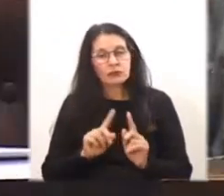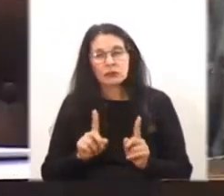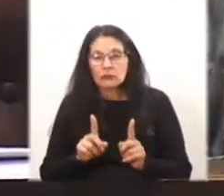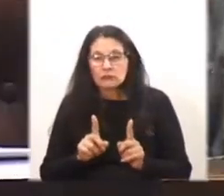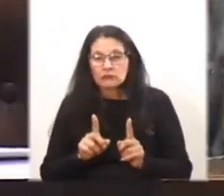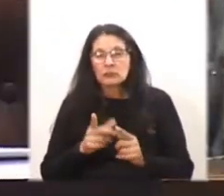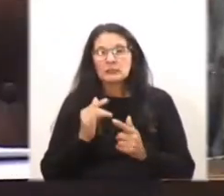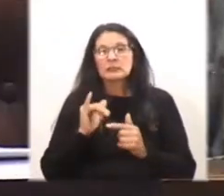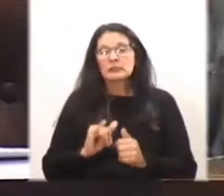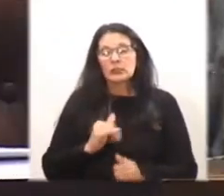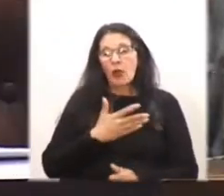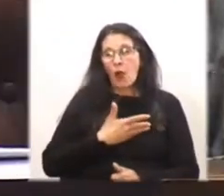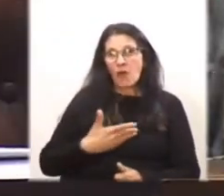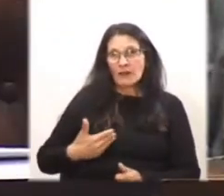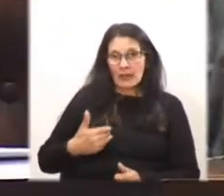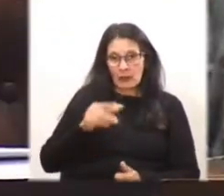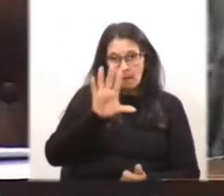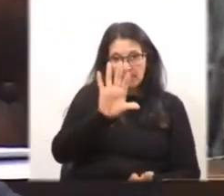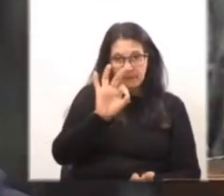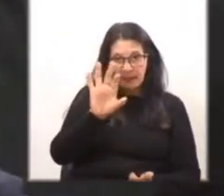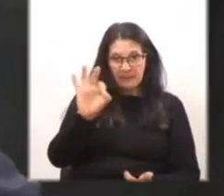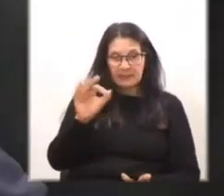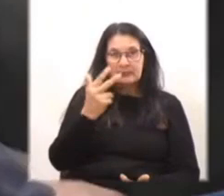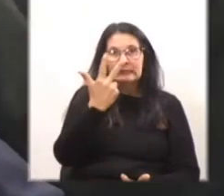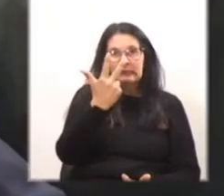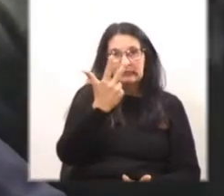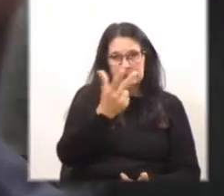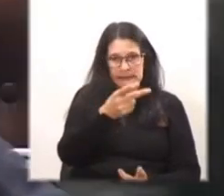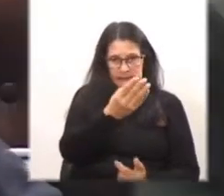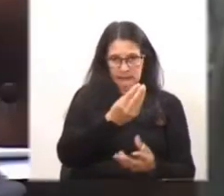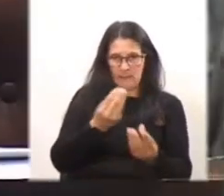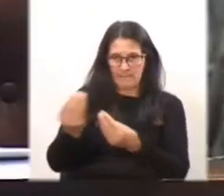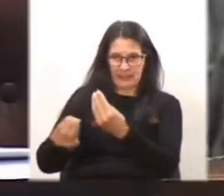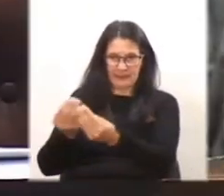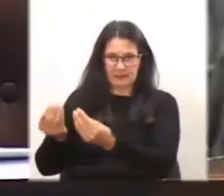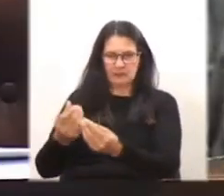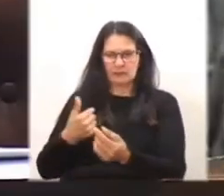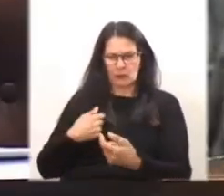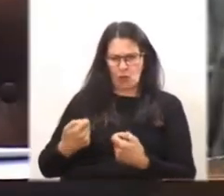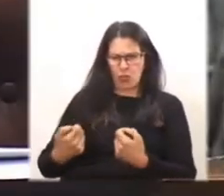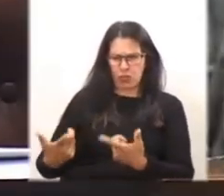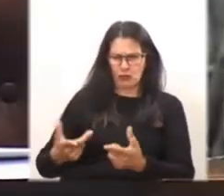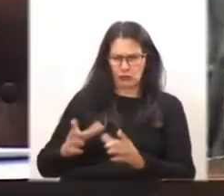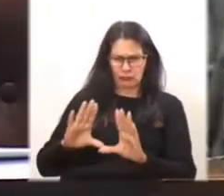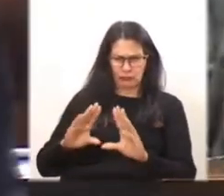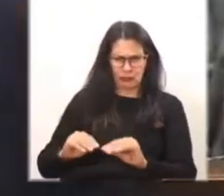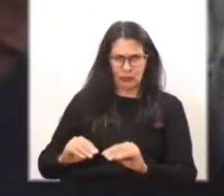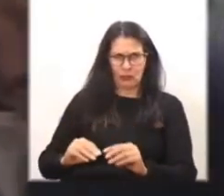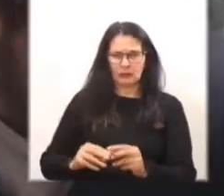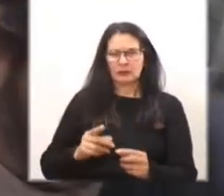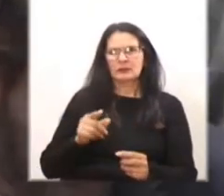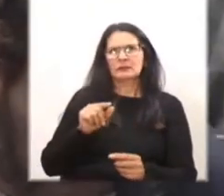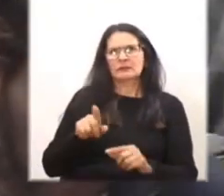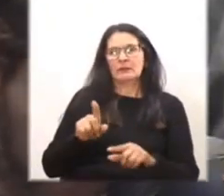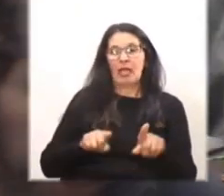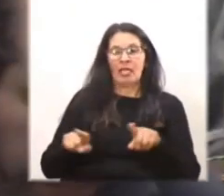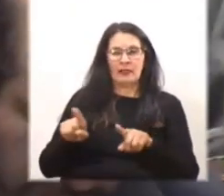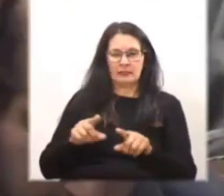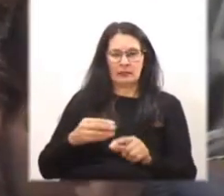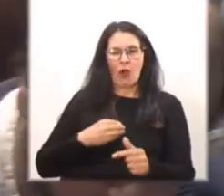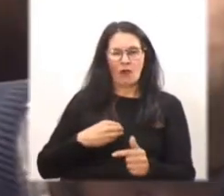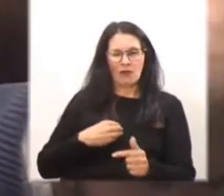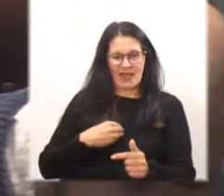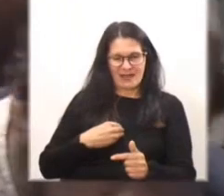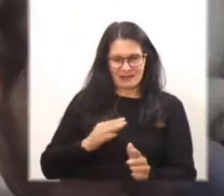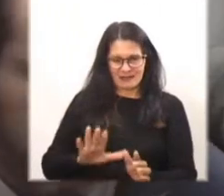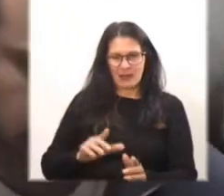gobierno pone 3 cargos de confianza, le da todos los recursos, pone dirigentes de confianza